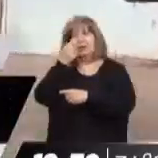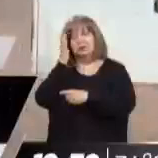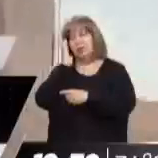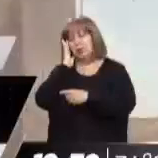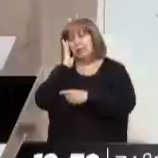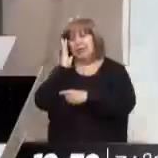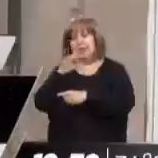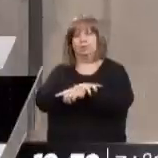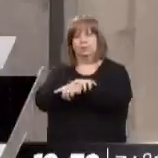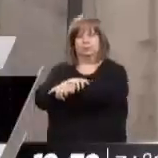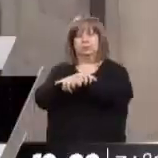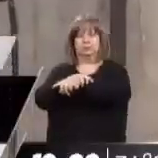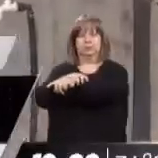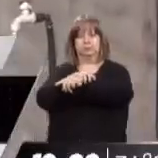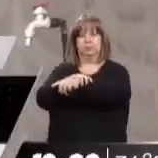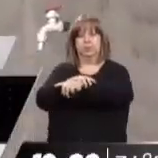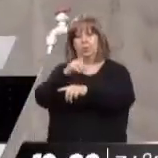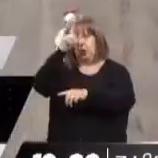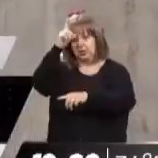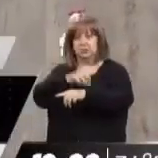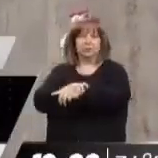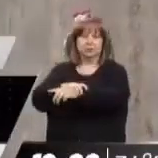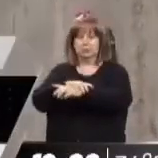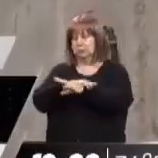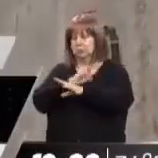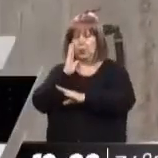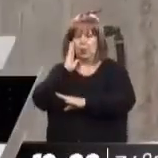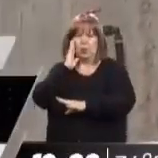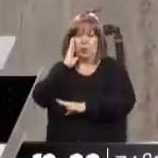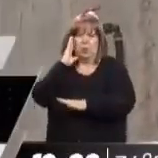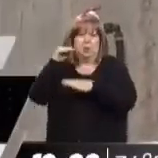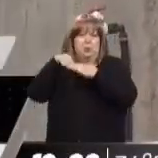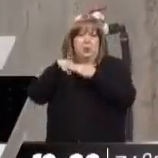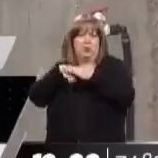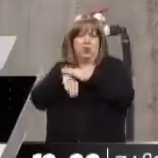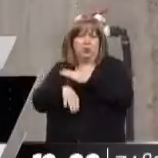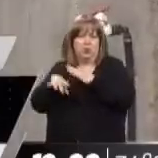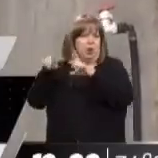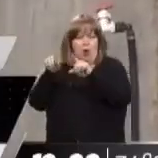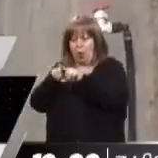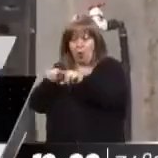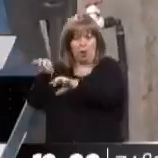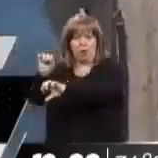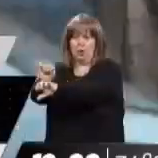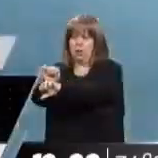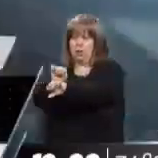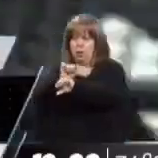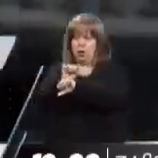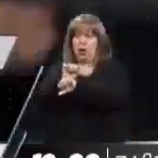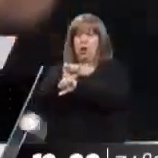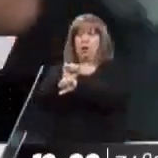Exactamente. Por lo tanto, cuando llegaron a la vivienda estaba totalmente dormido. Allí es donde lo detuvieron. En un primer